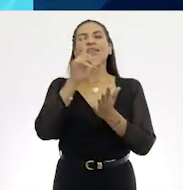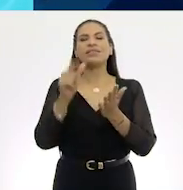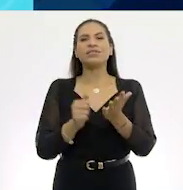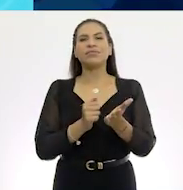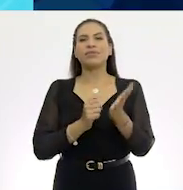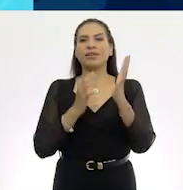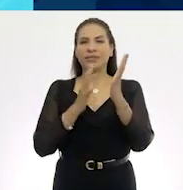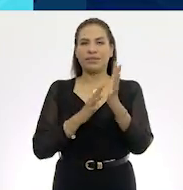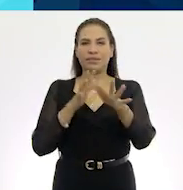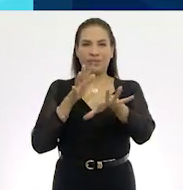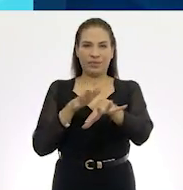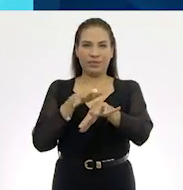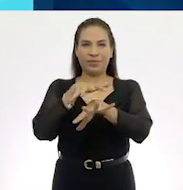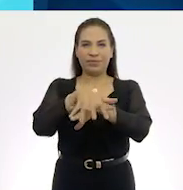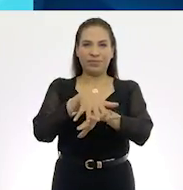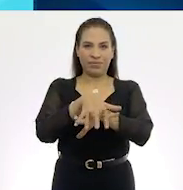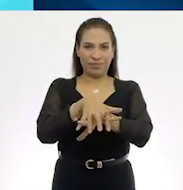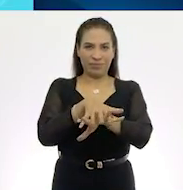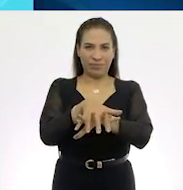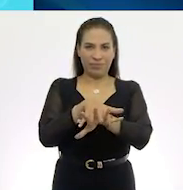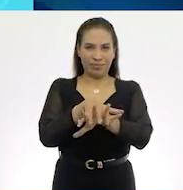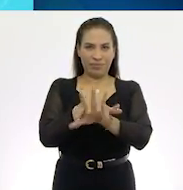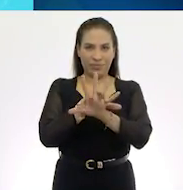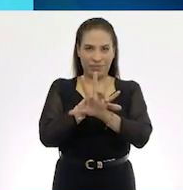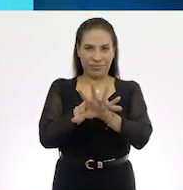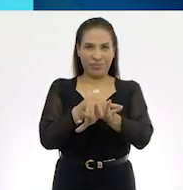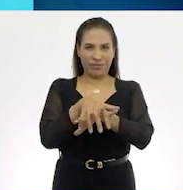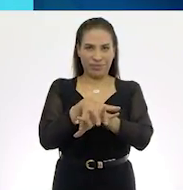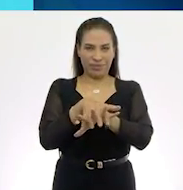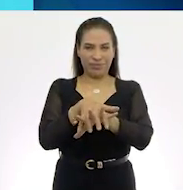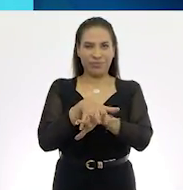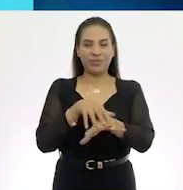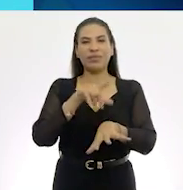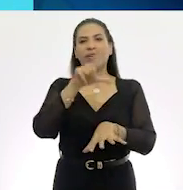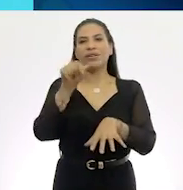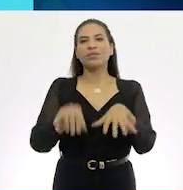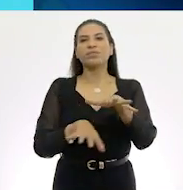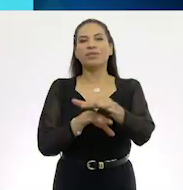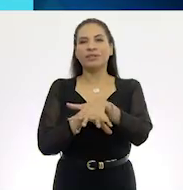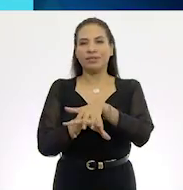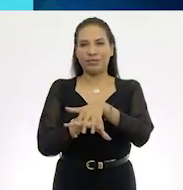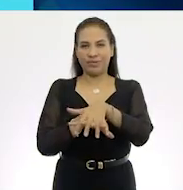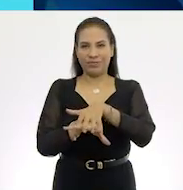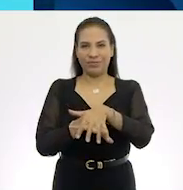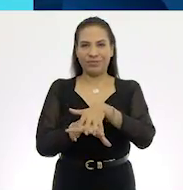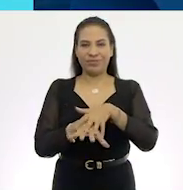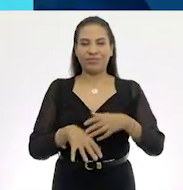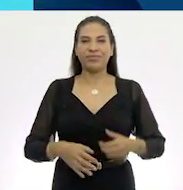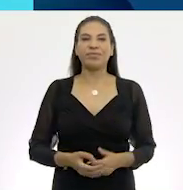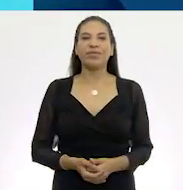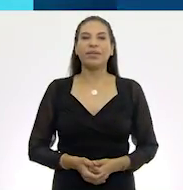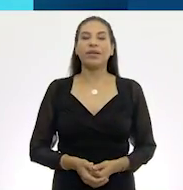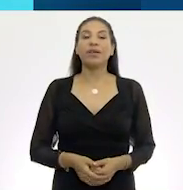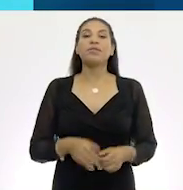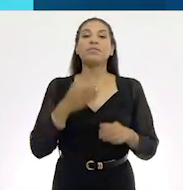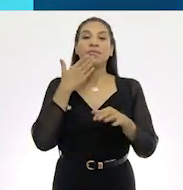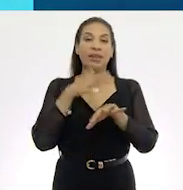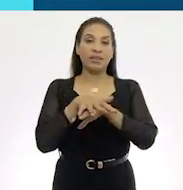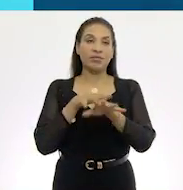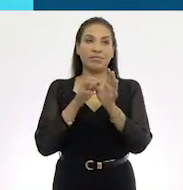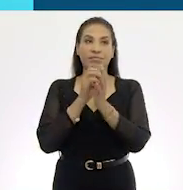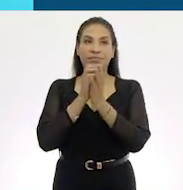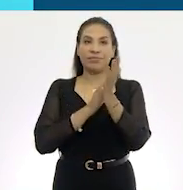de una de tus manos contra el dorso de la otra, entrelazando los dedos. Repite lo mismo con la otra mano. Frota los